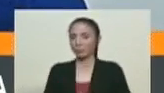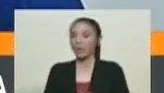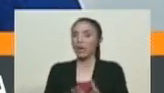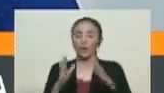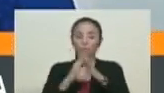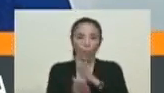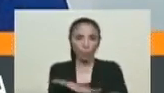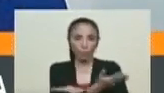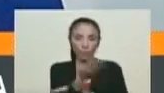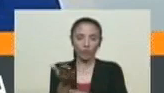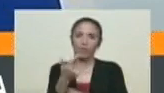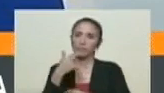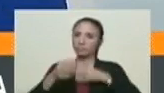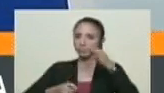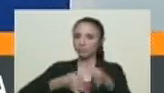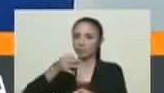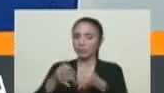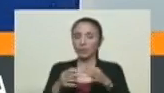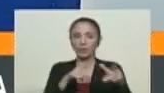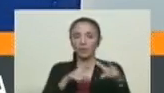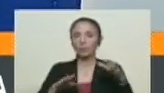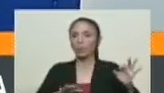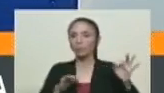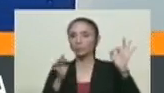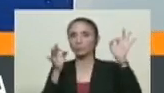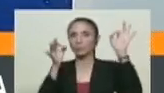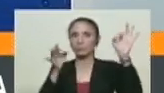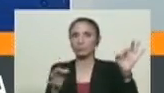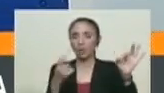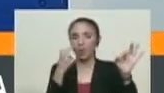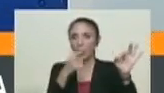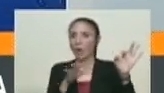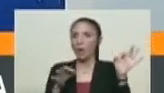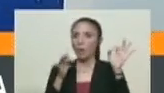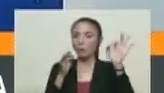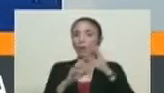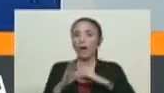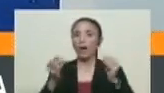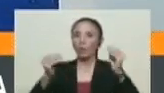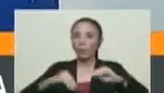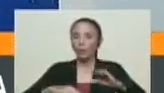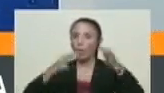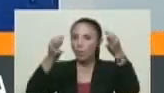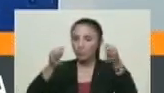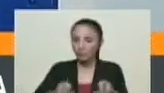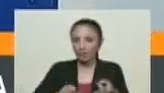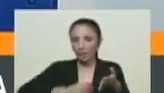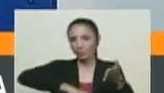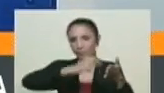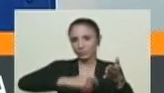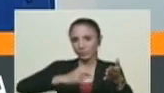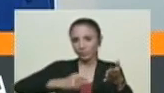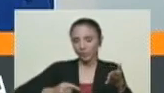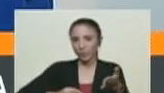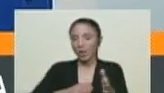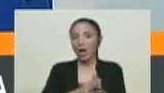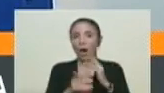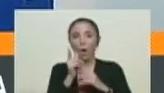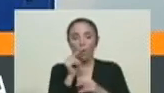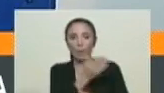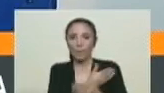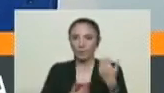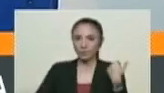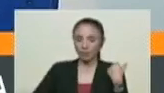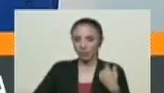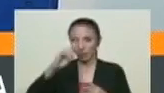ante Venezuela que aquí tengo el acuerdo de República Dominicana. El acuerdo avalado por el presidente Danilo Medina